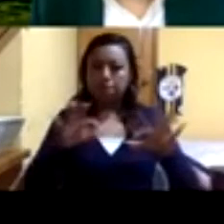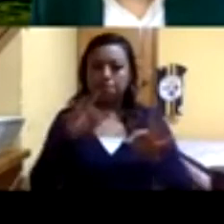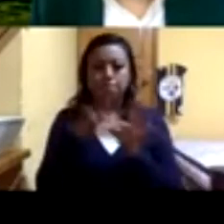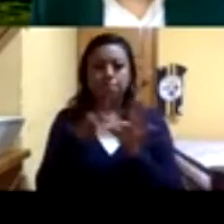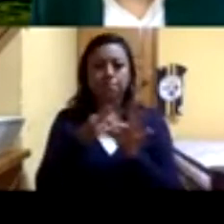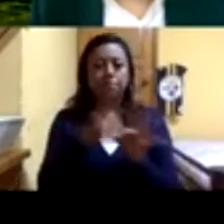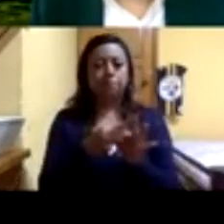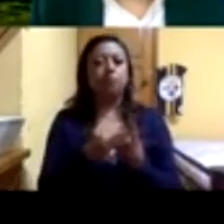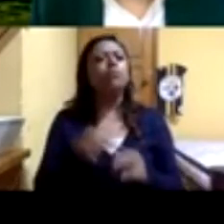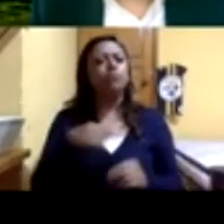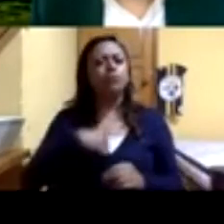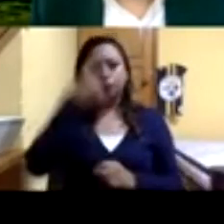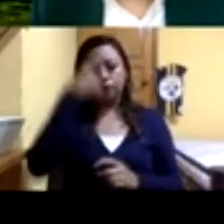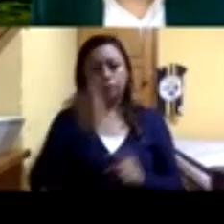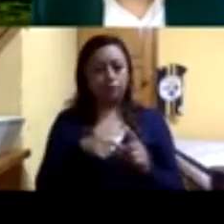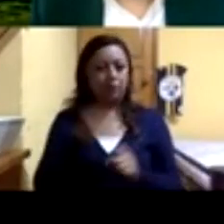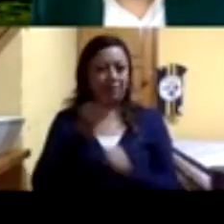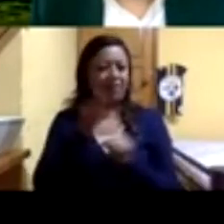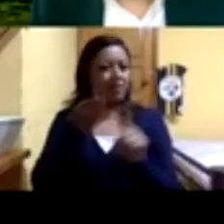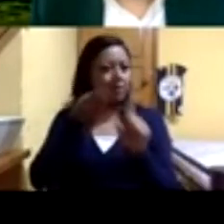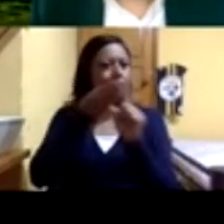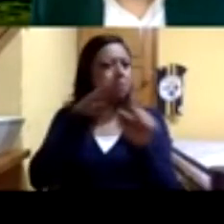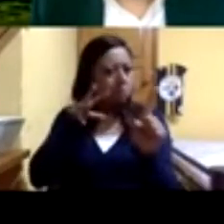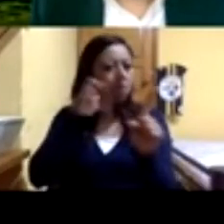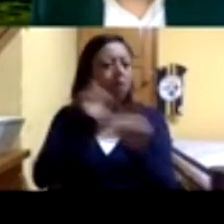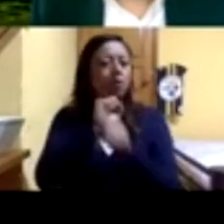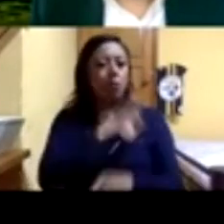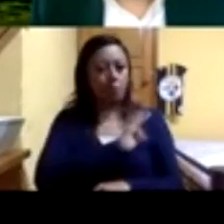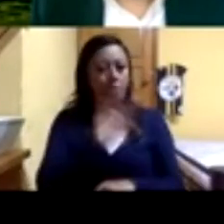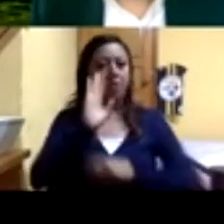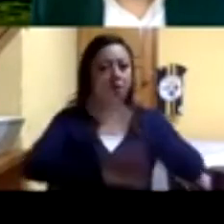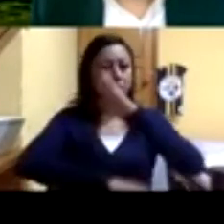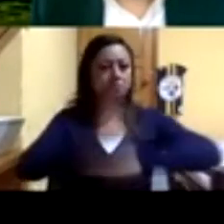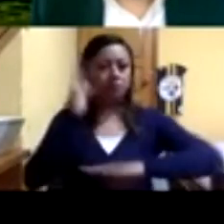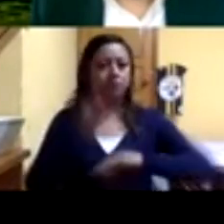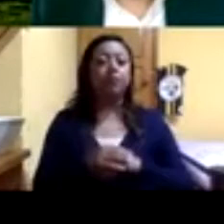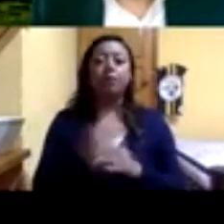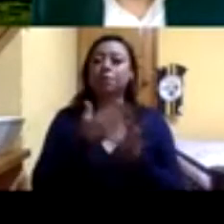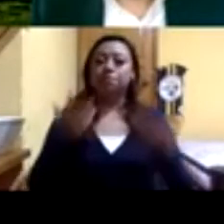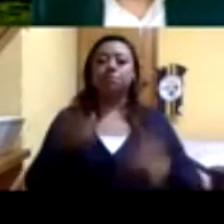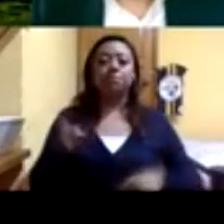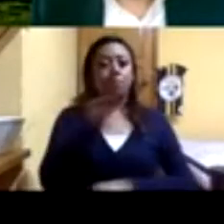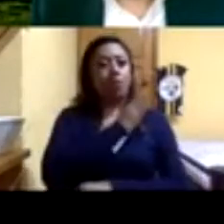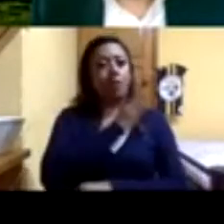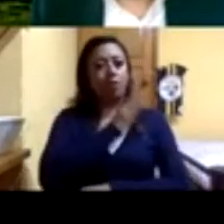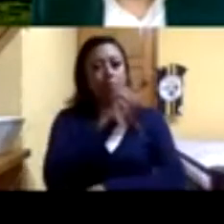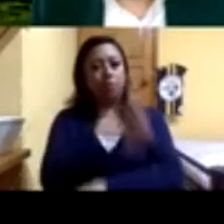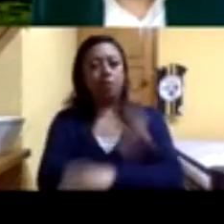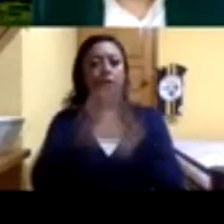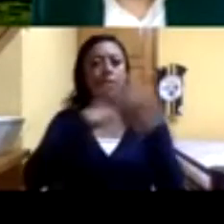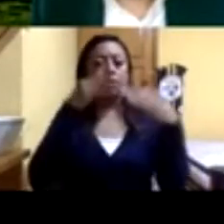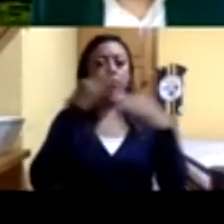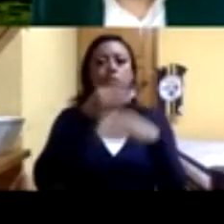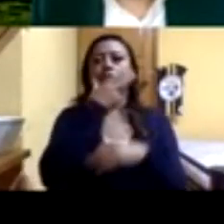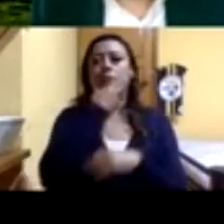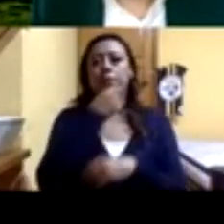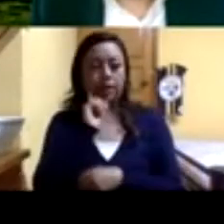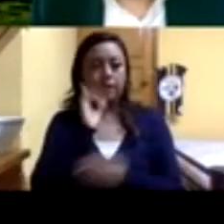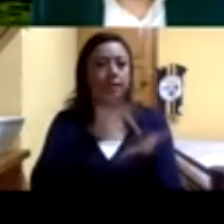éxito. Les deseo buen día a todas y a todas. Agradezco su participación